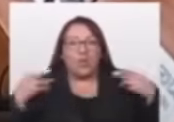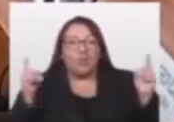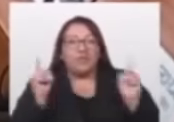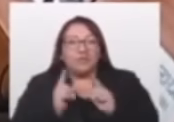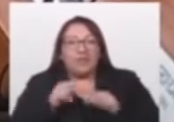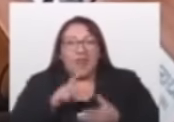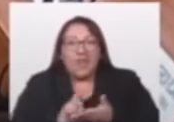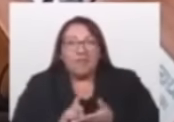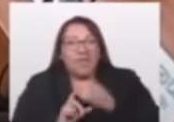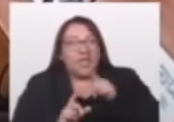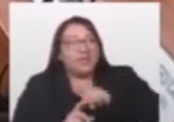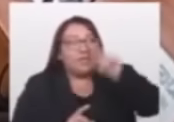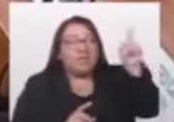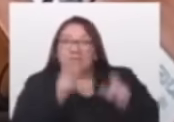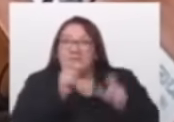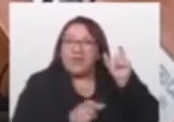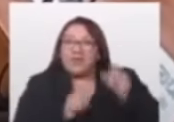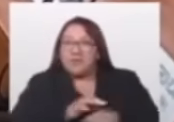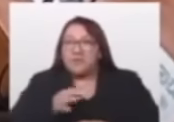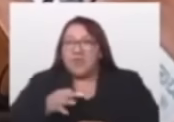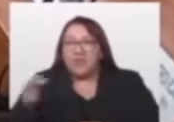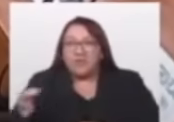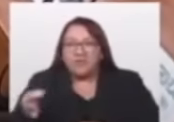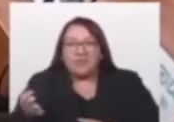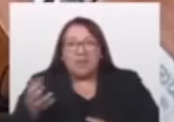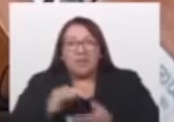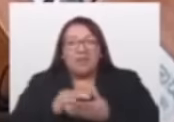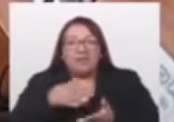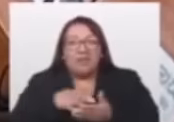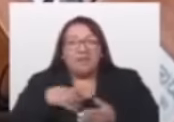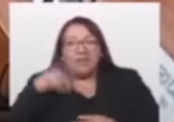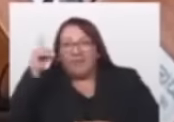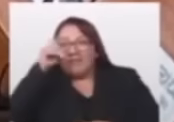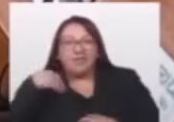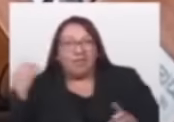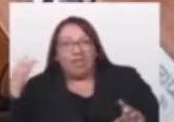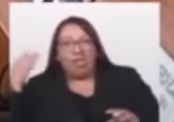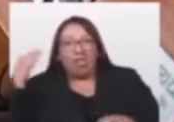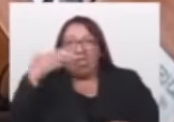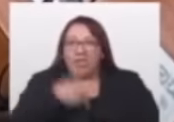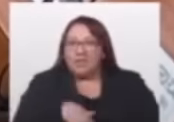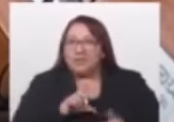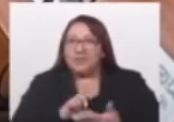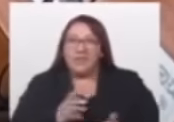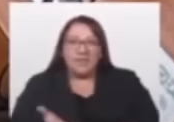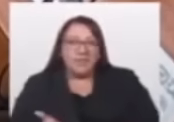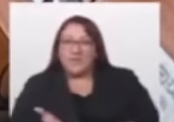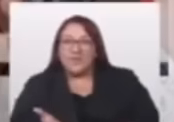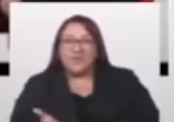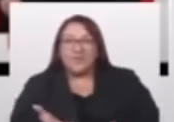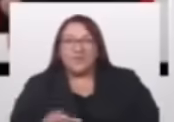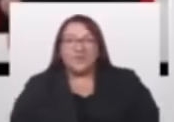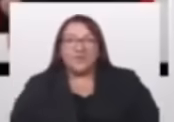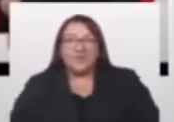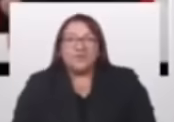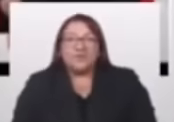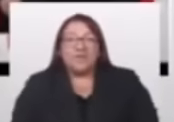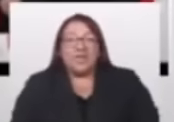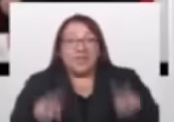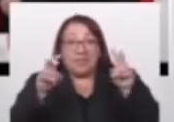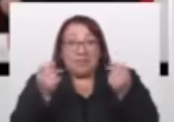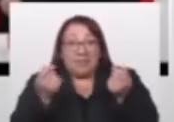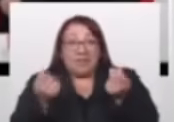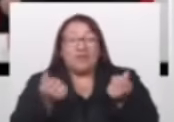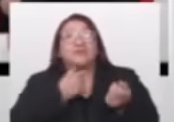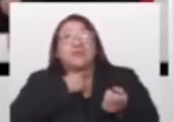Lima, sabiendo que son personas en alta vulnerabilidad y que están en una situación muy compleja, económica